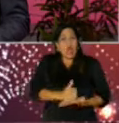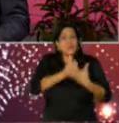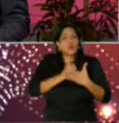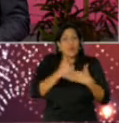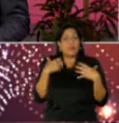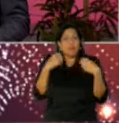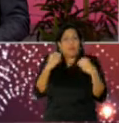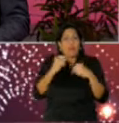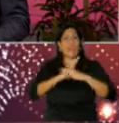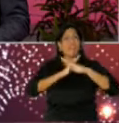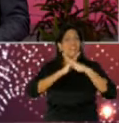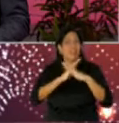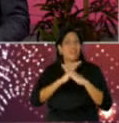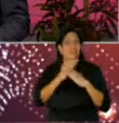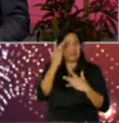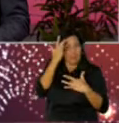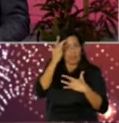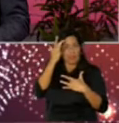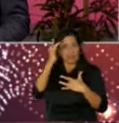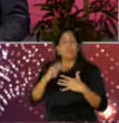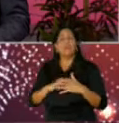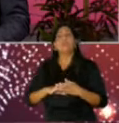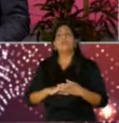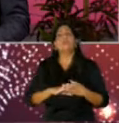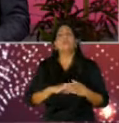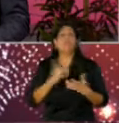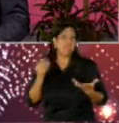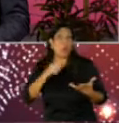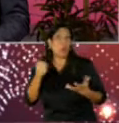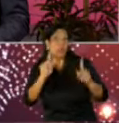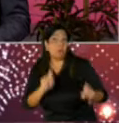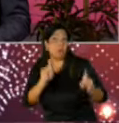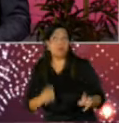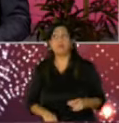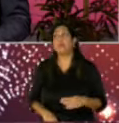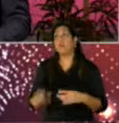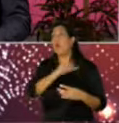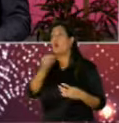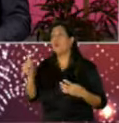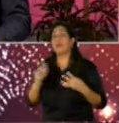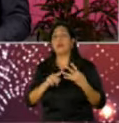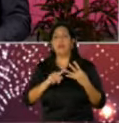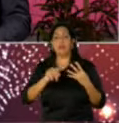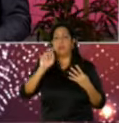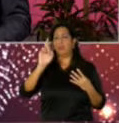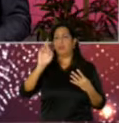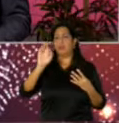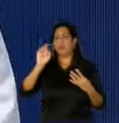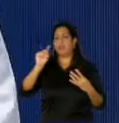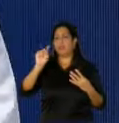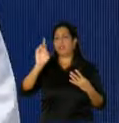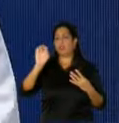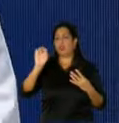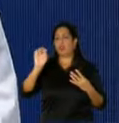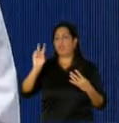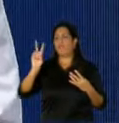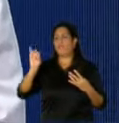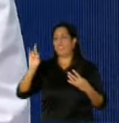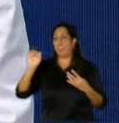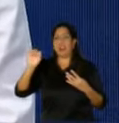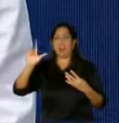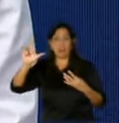Hay otros medicamentos, por ejemplo, retrovirales. Se ha considerado el uso de